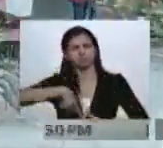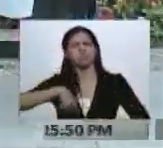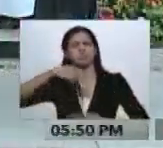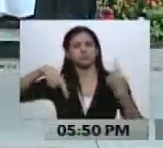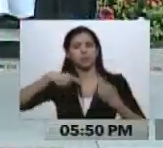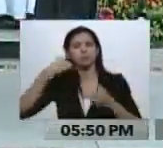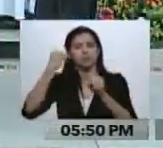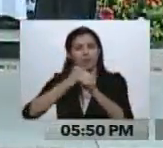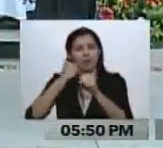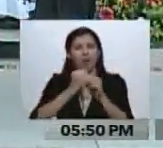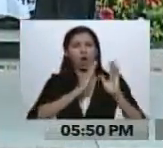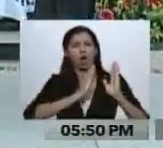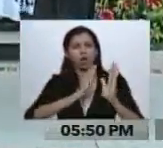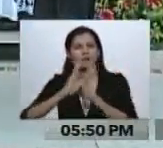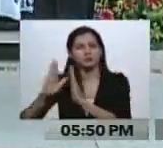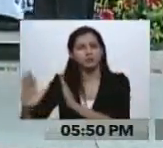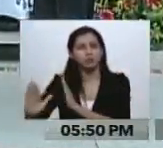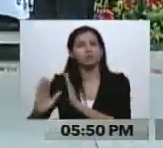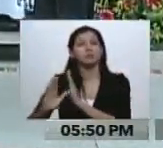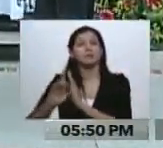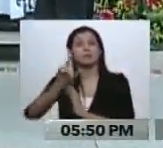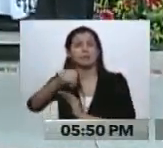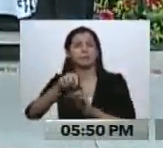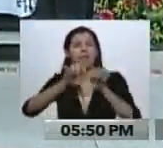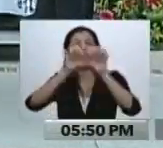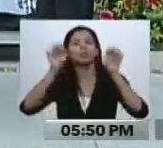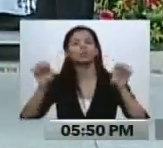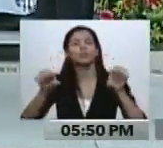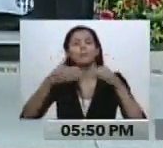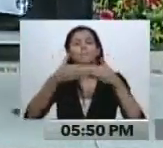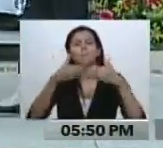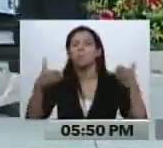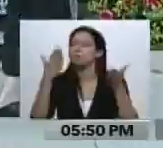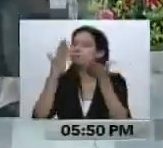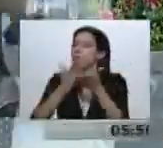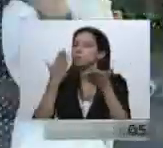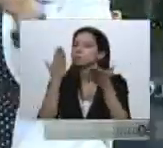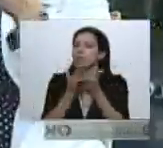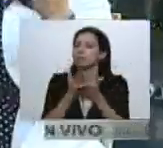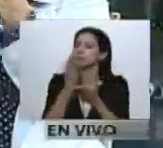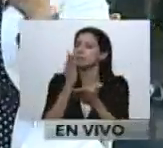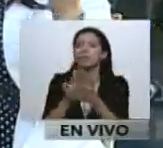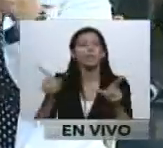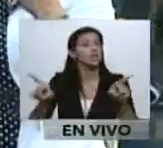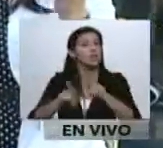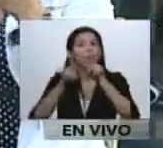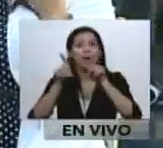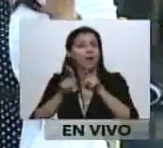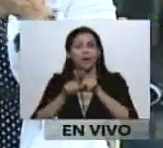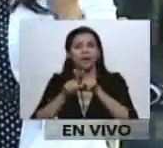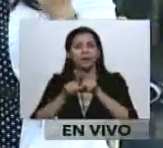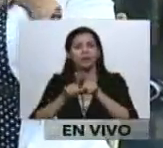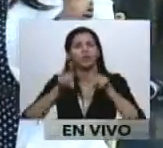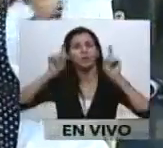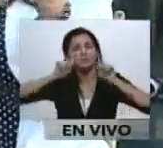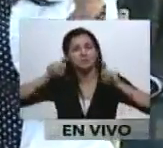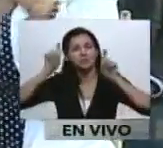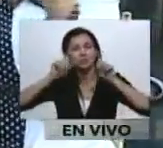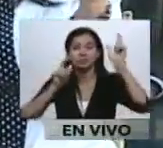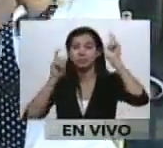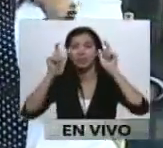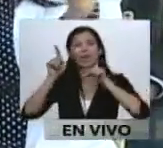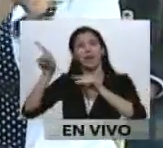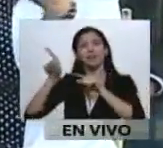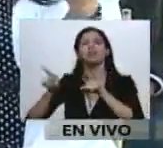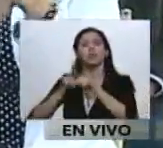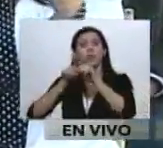trabajo, organización y educación popular constante, como lo vivió el comandante eterno desde Yare